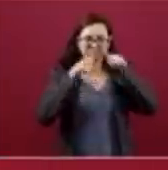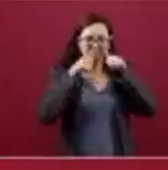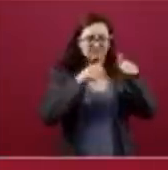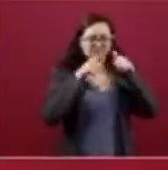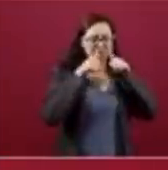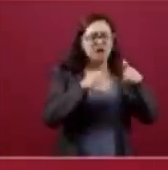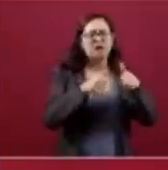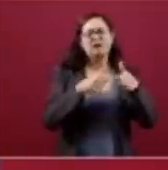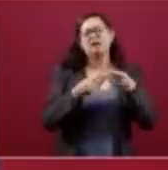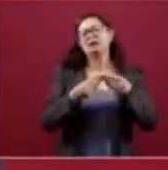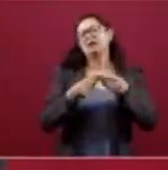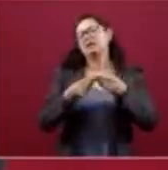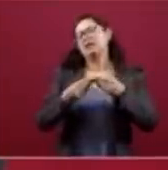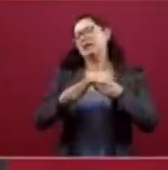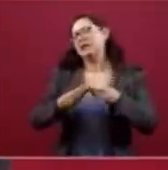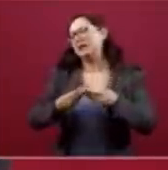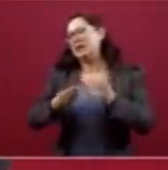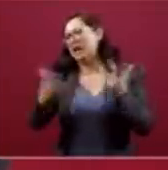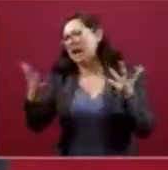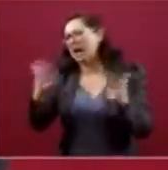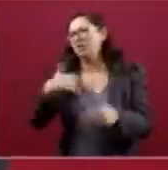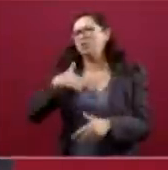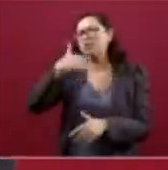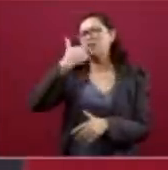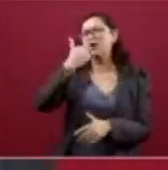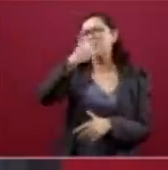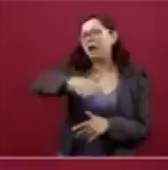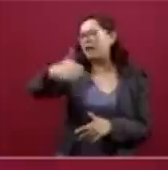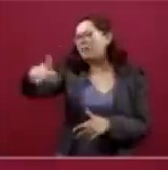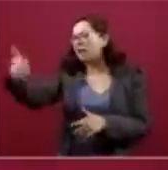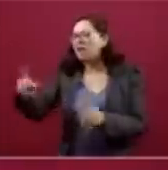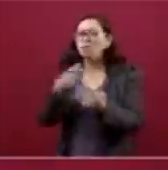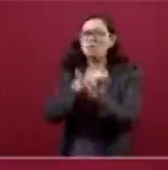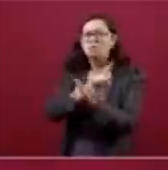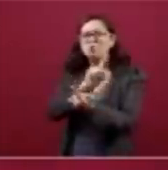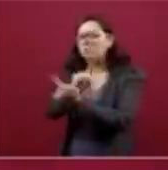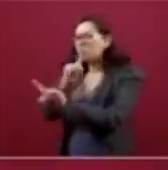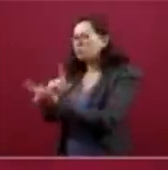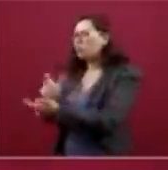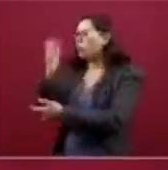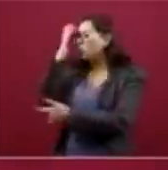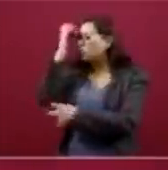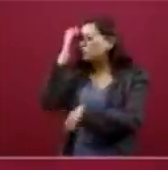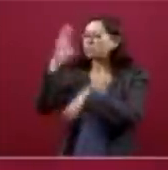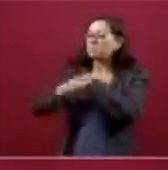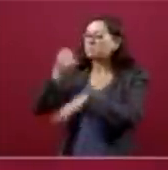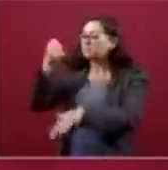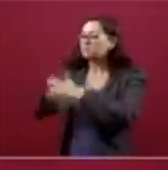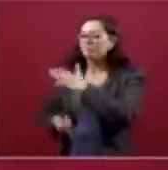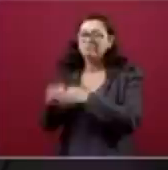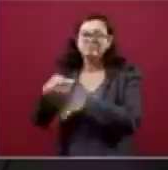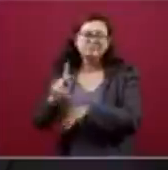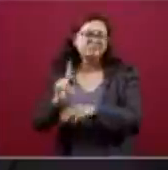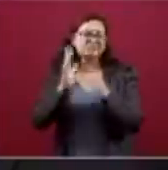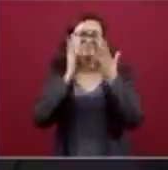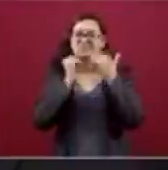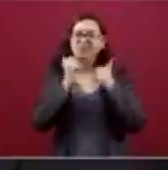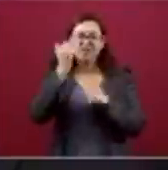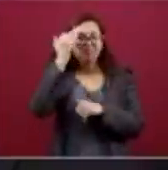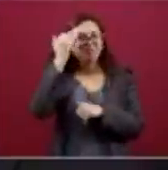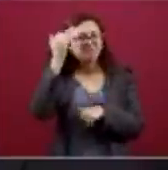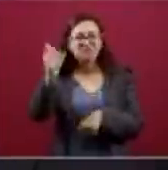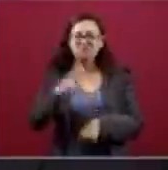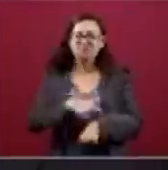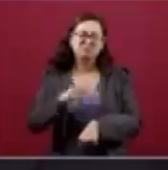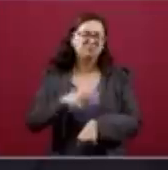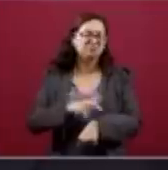conocerlo, desde luego, ¿no?, tratarlo, pero no tengo tiempo para eso. Ahora sí que, como decía un